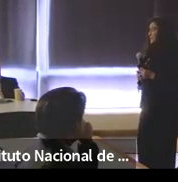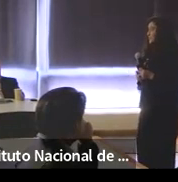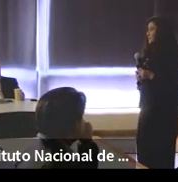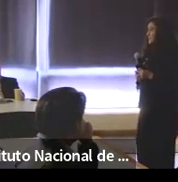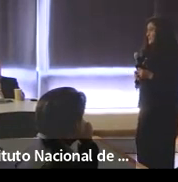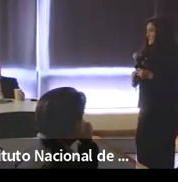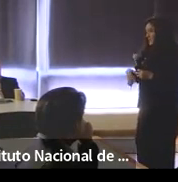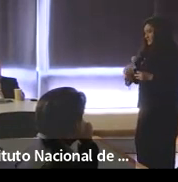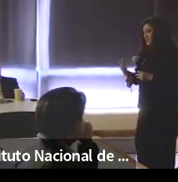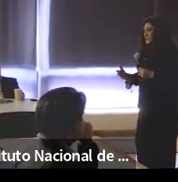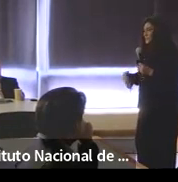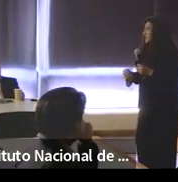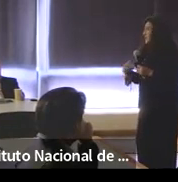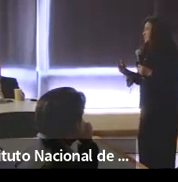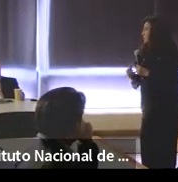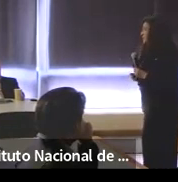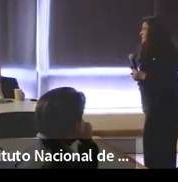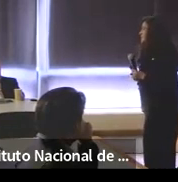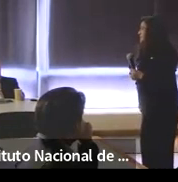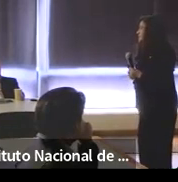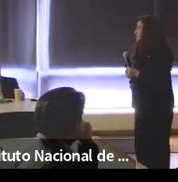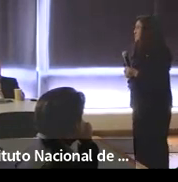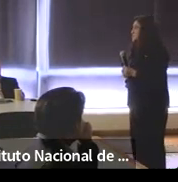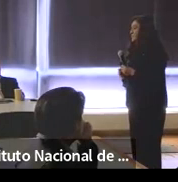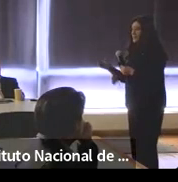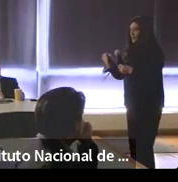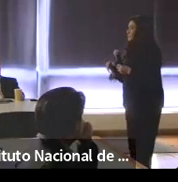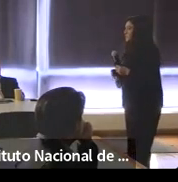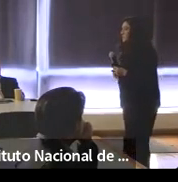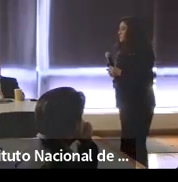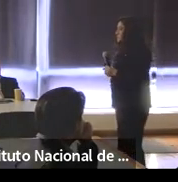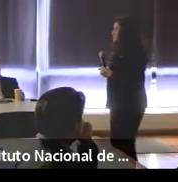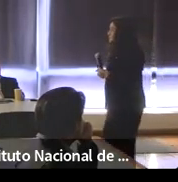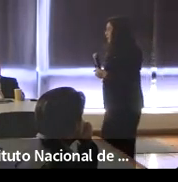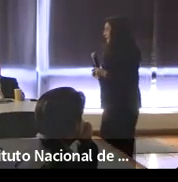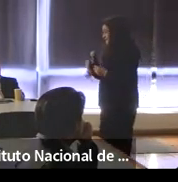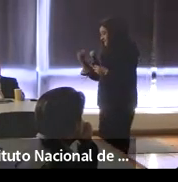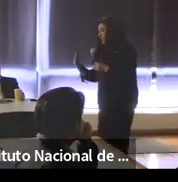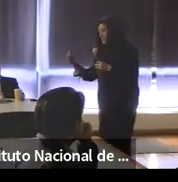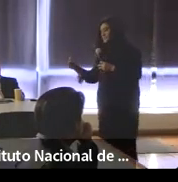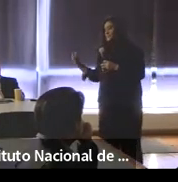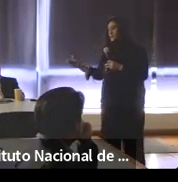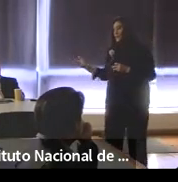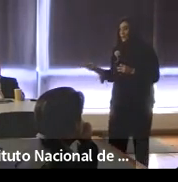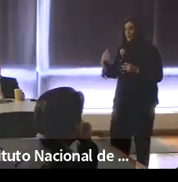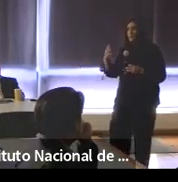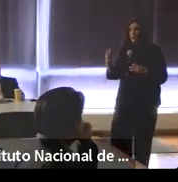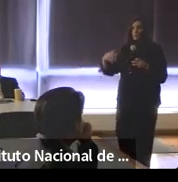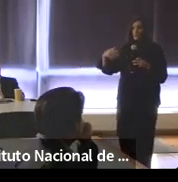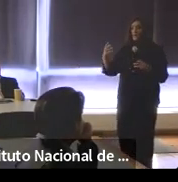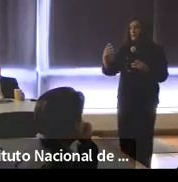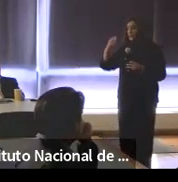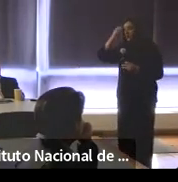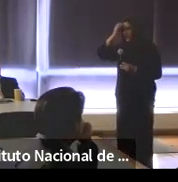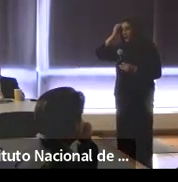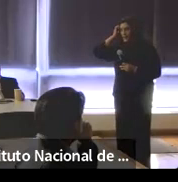todavía las mujeres no teníamos una participación como la que hoy tenemos ha sido a base de trabajo de Unión